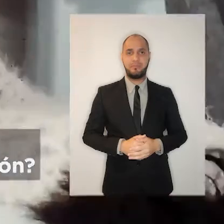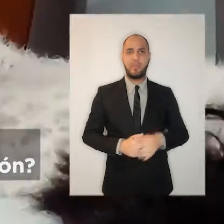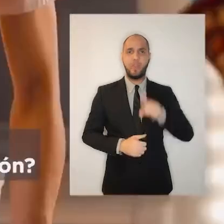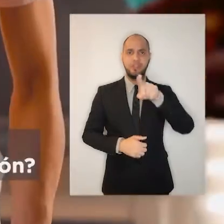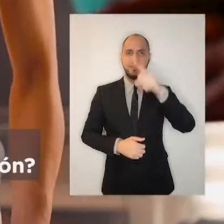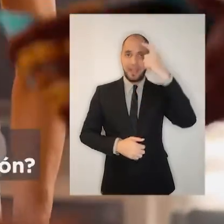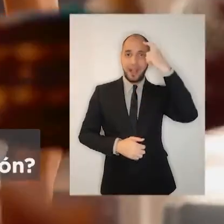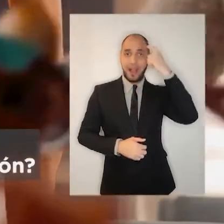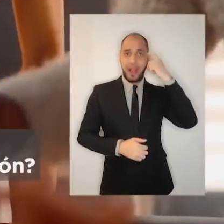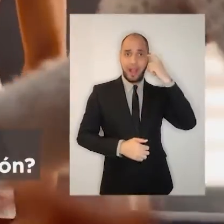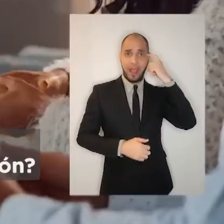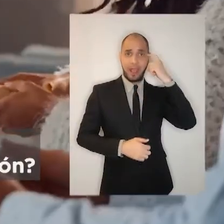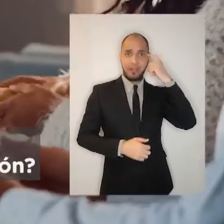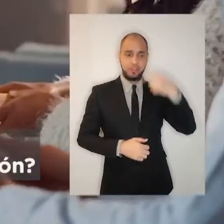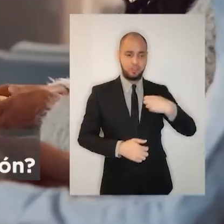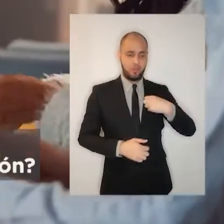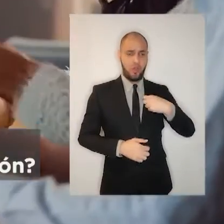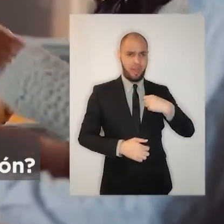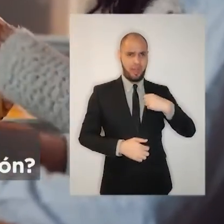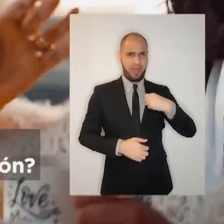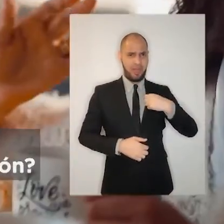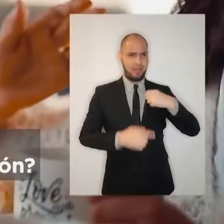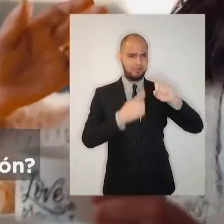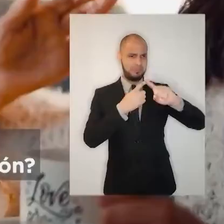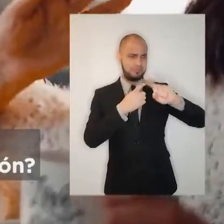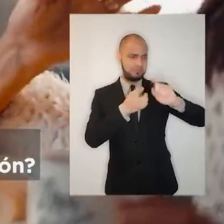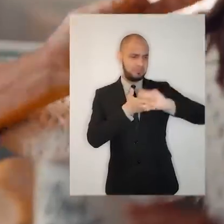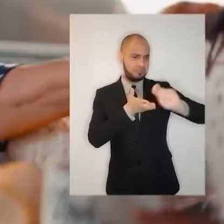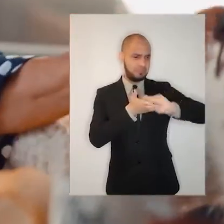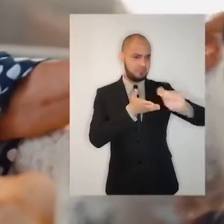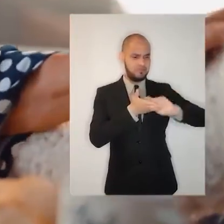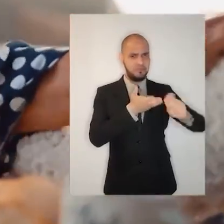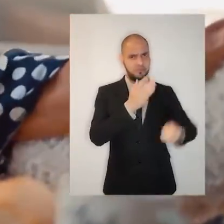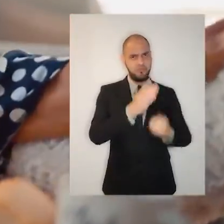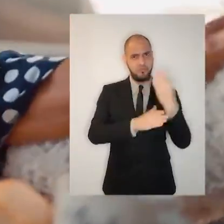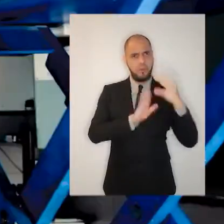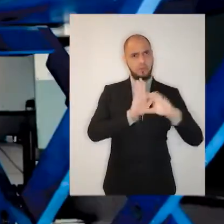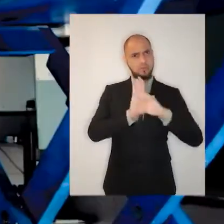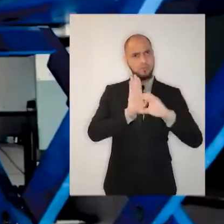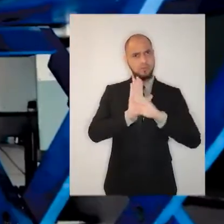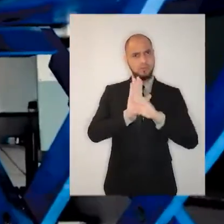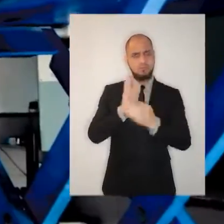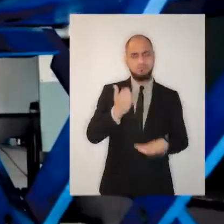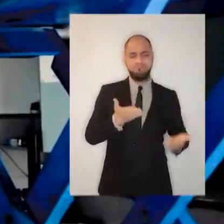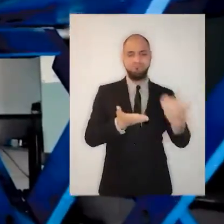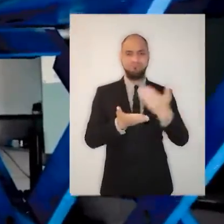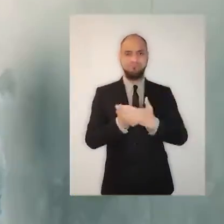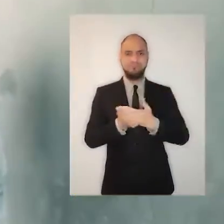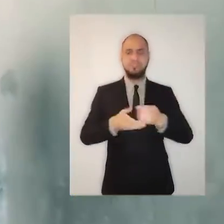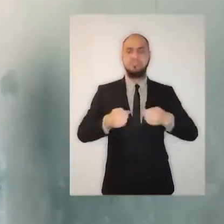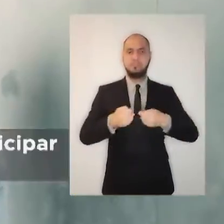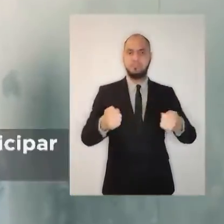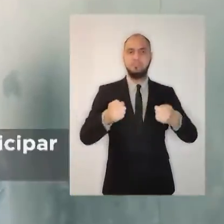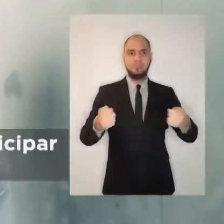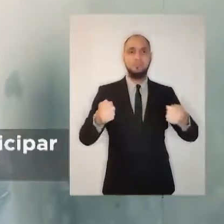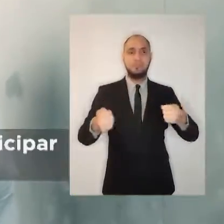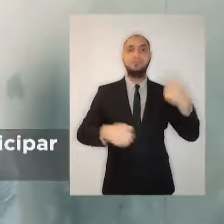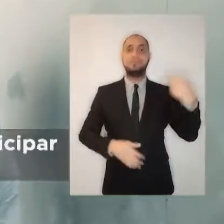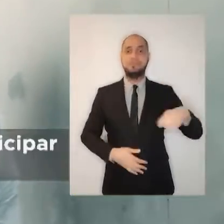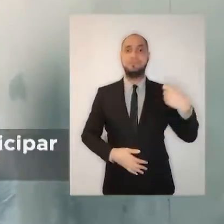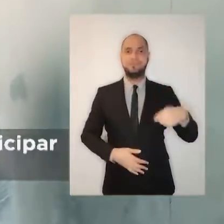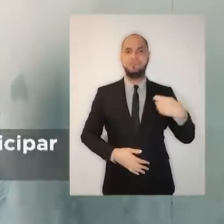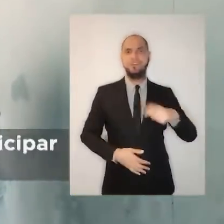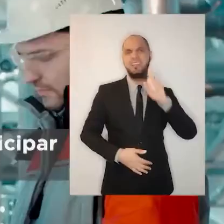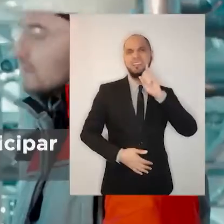¿Usted cree que el ciudadano común va a participar en la redacción de una nueva constitución? Para postularse hay que hacer campaña y es carísimo. Pero además,